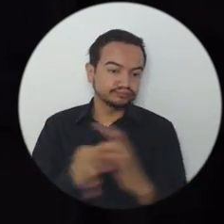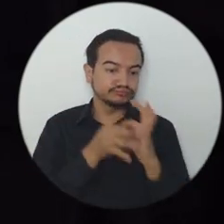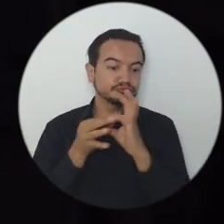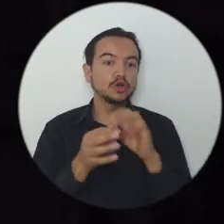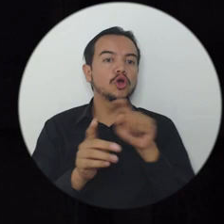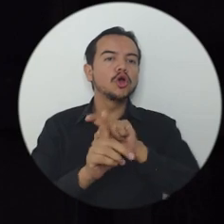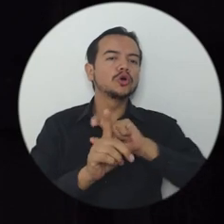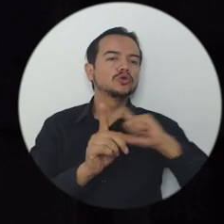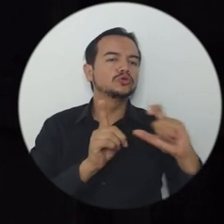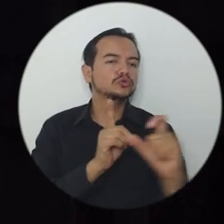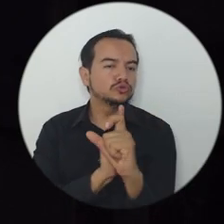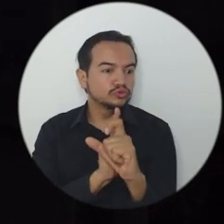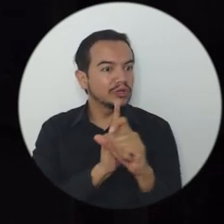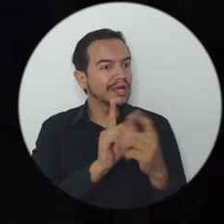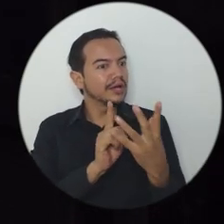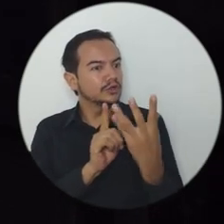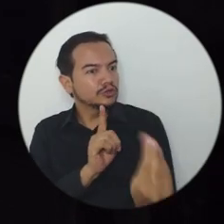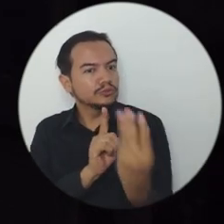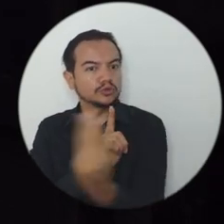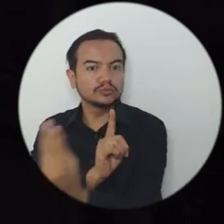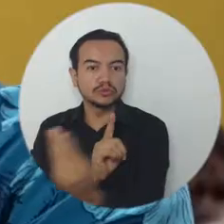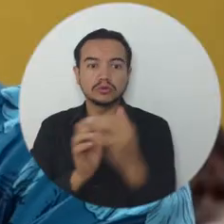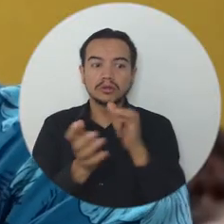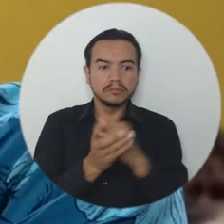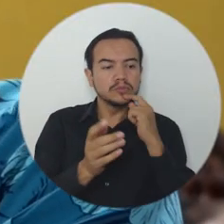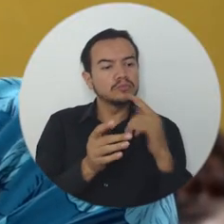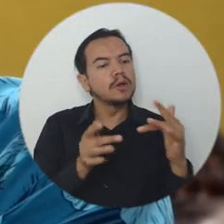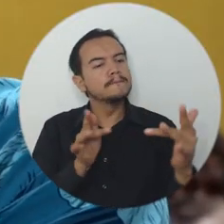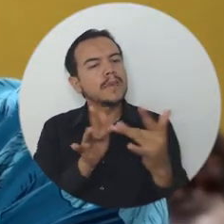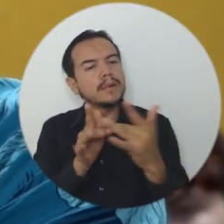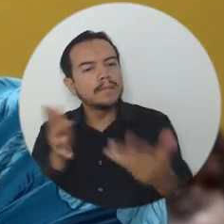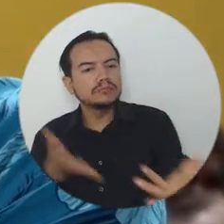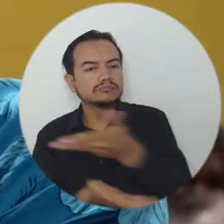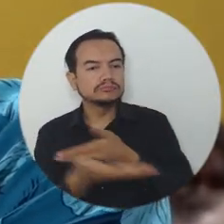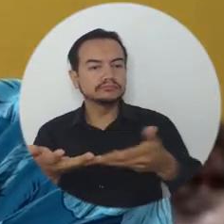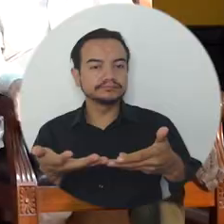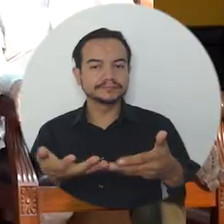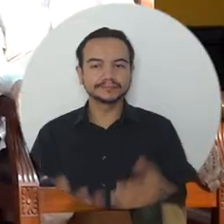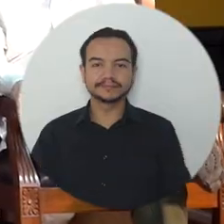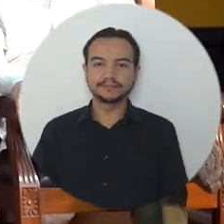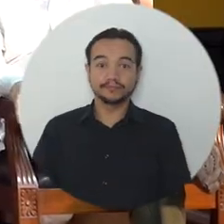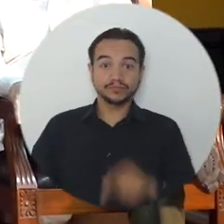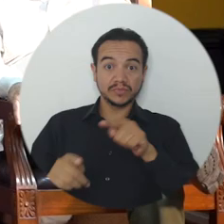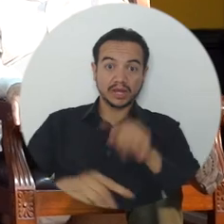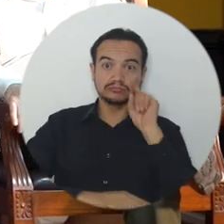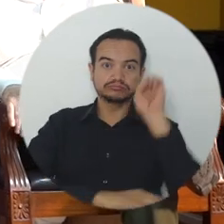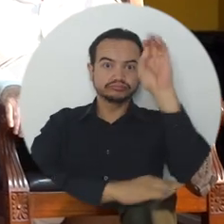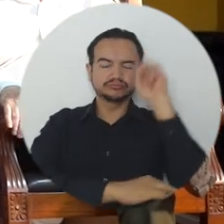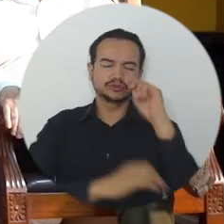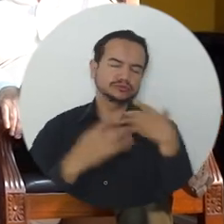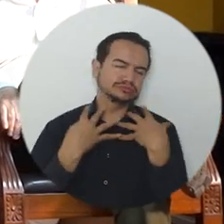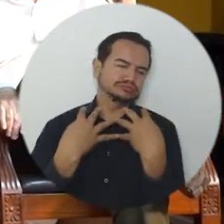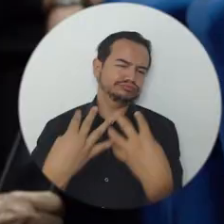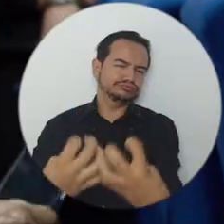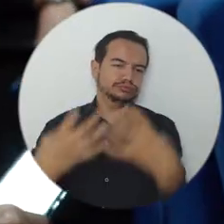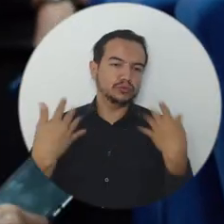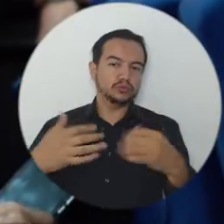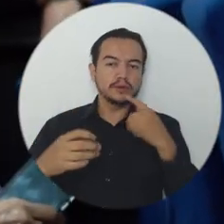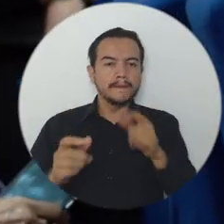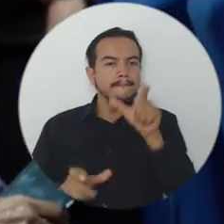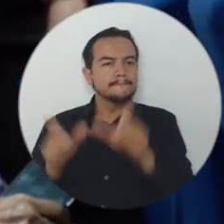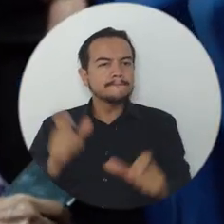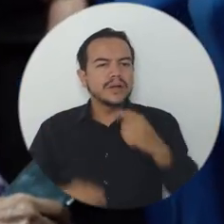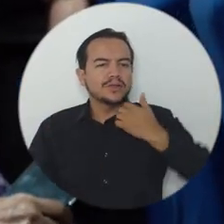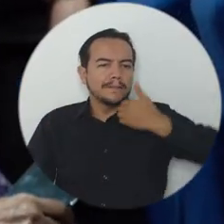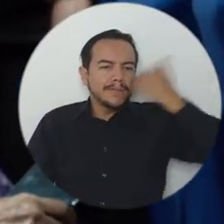encuentro de saberes con las comunidades étnicas o de tipo social, también puedan desarrollar. En el evento, con gran acogida, el público de